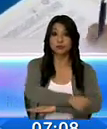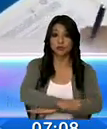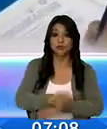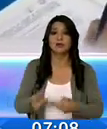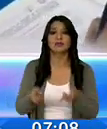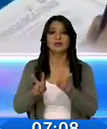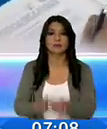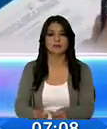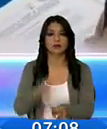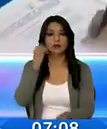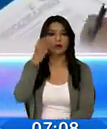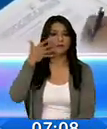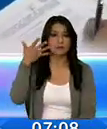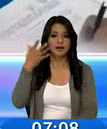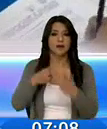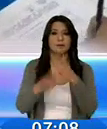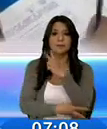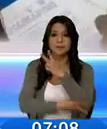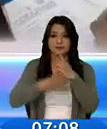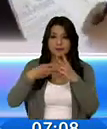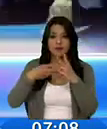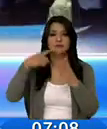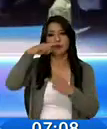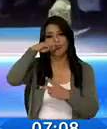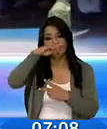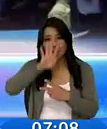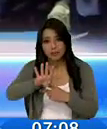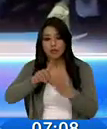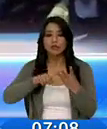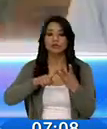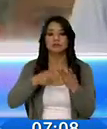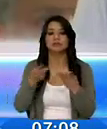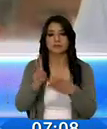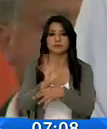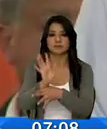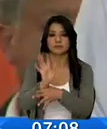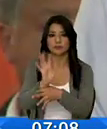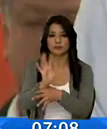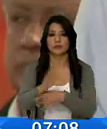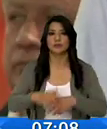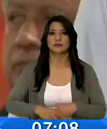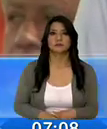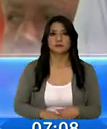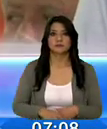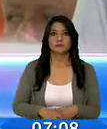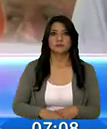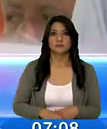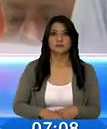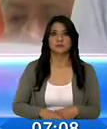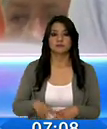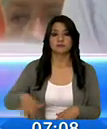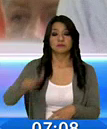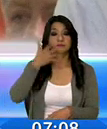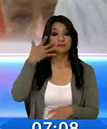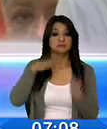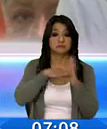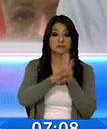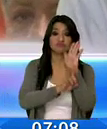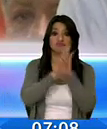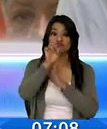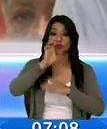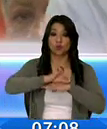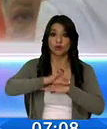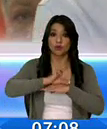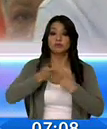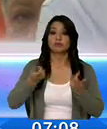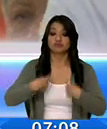abarca Orellana, Pastaza, Sucumbíos y Zamora, Chinchipe. La Amazonía, a través del Banco de Desarrollo del Ecuador, con